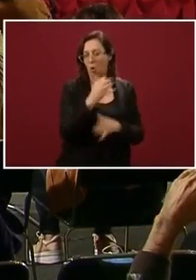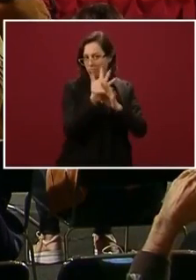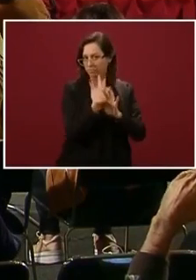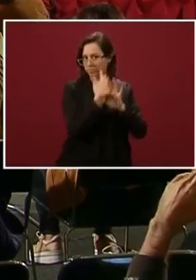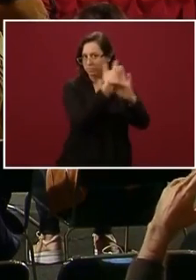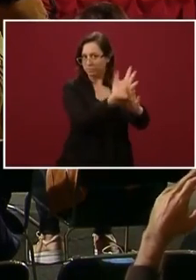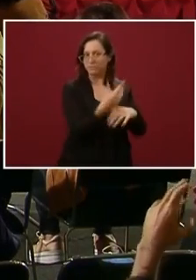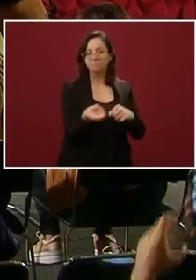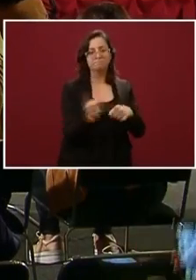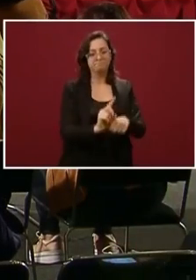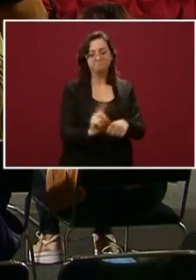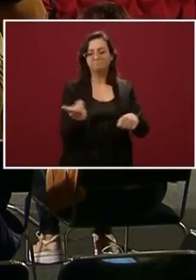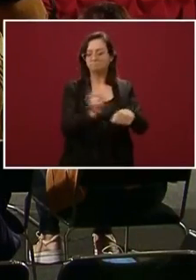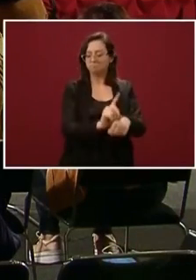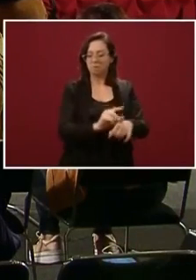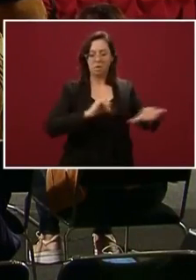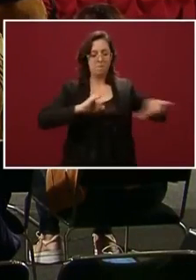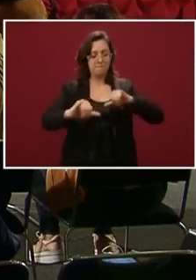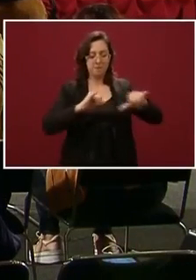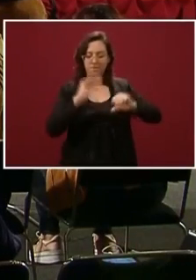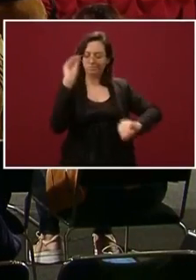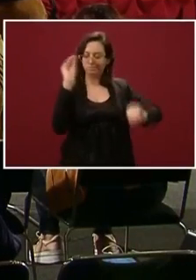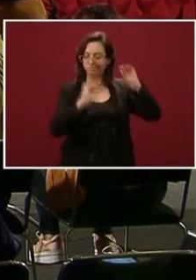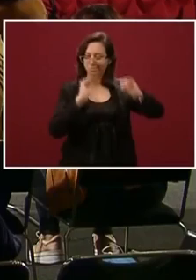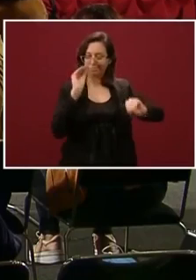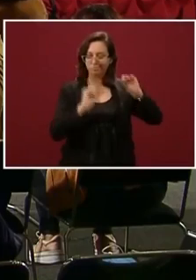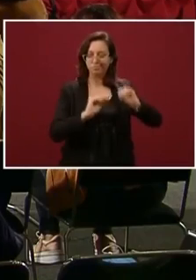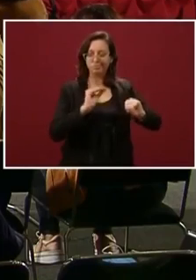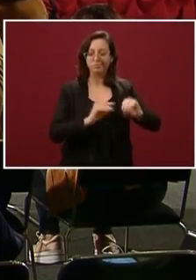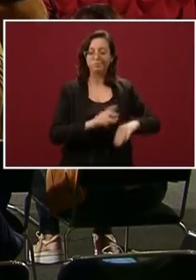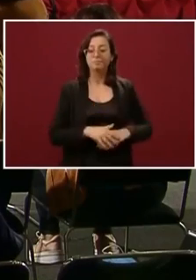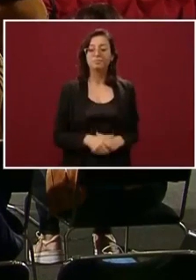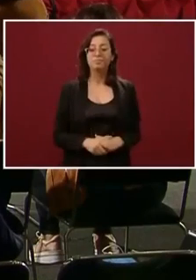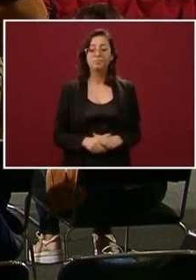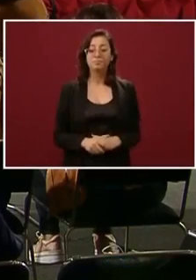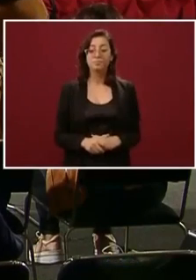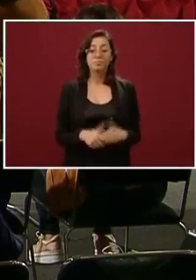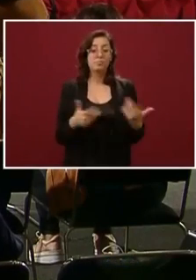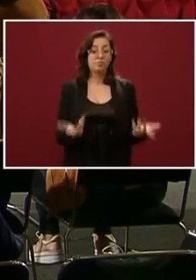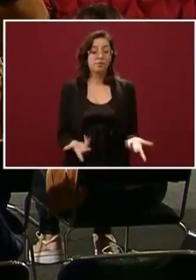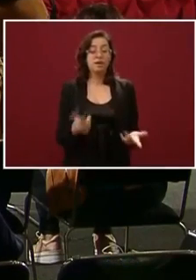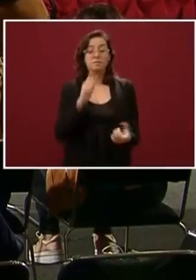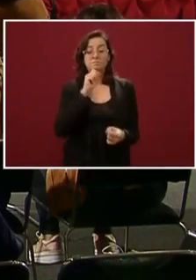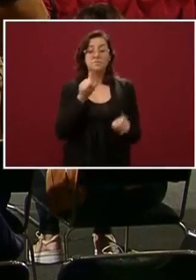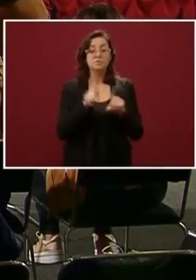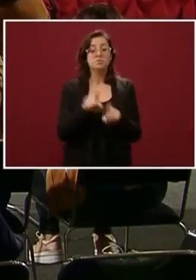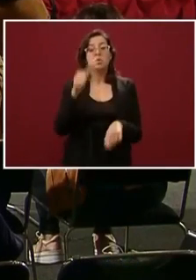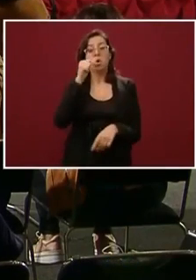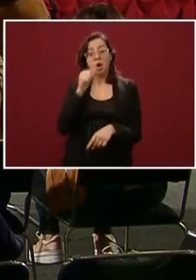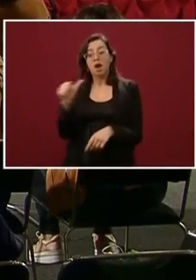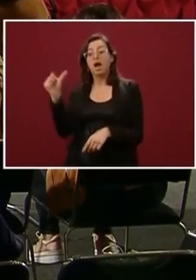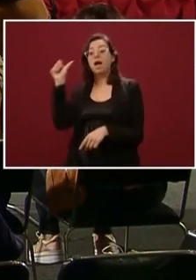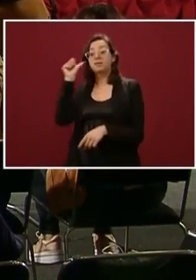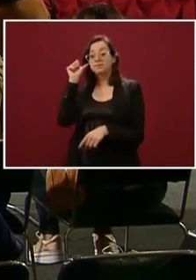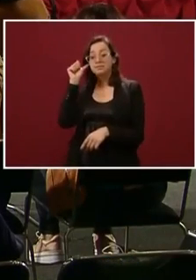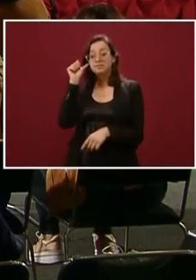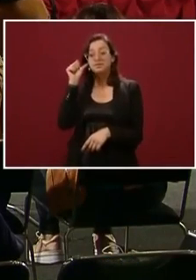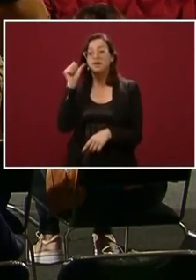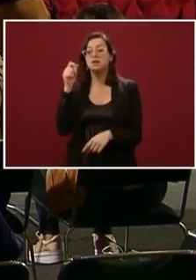la Organización Mundial de la Salud. Un poco similar a lo mejor a lo que comentábamos el día de ayer, en donde nos